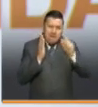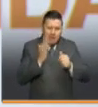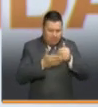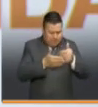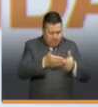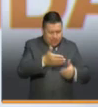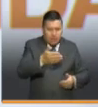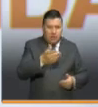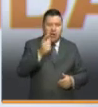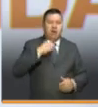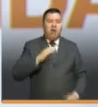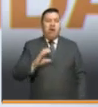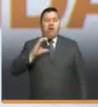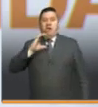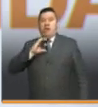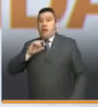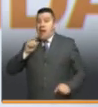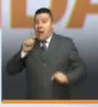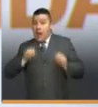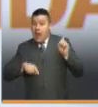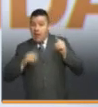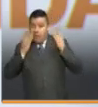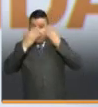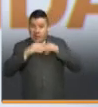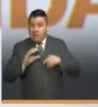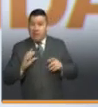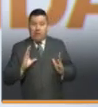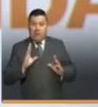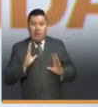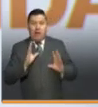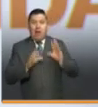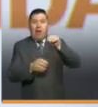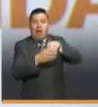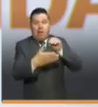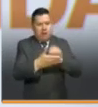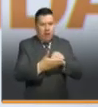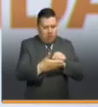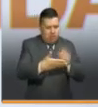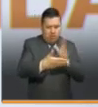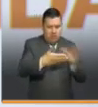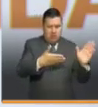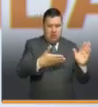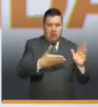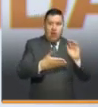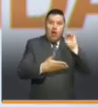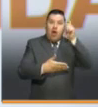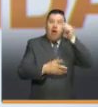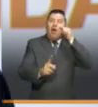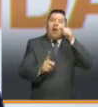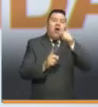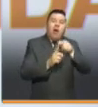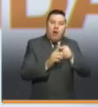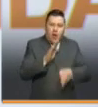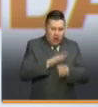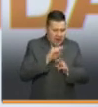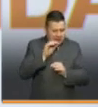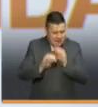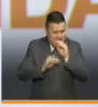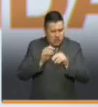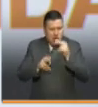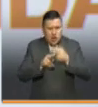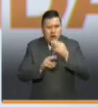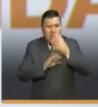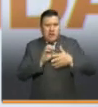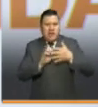altos ingresos habrá algunos vulnerables que no están incluidos y el esfuerzo del gobierno será siempre continuar armando y esta